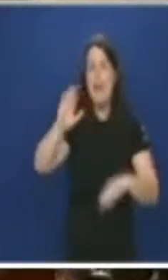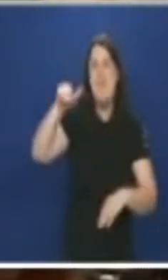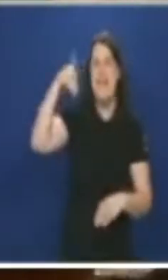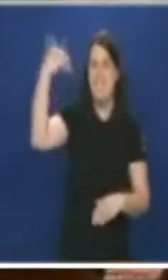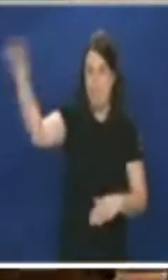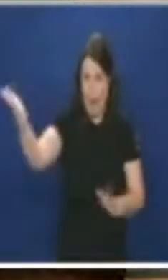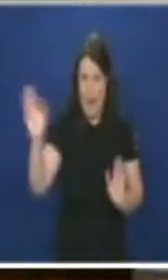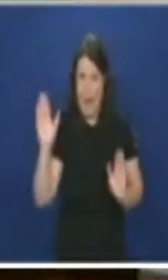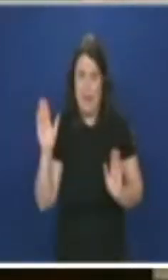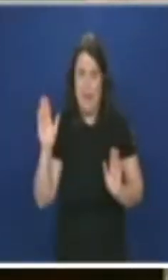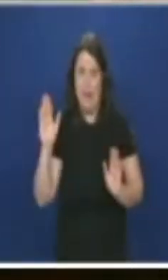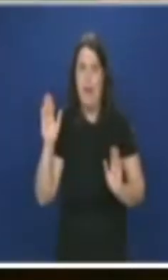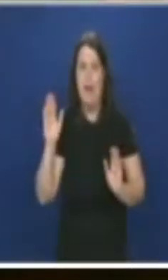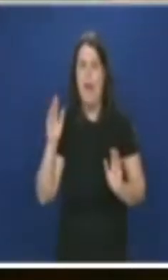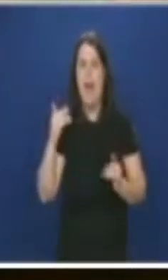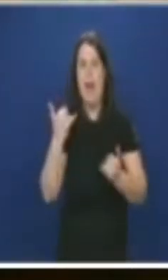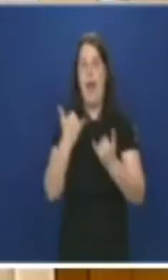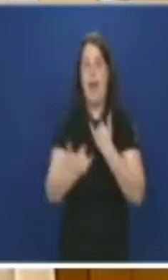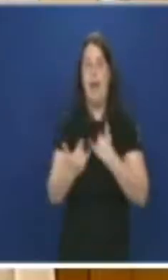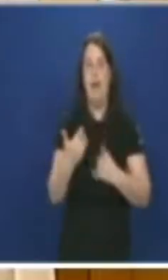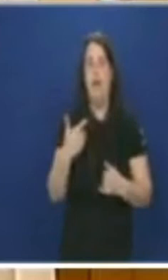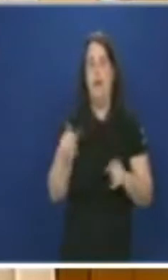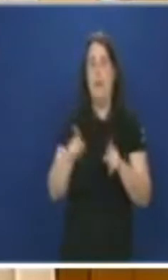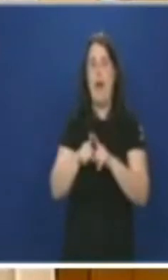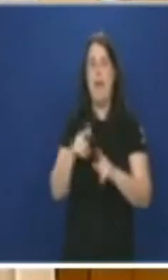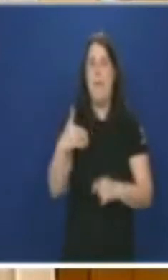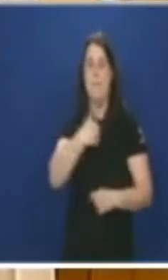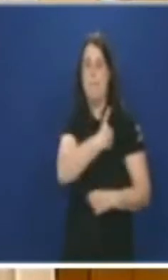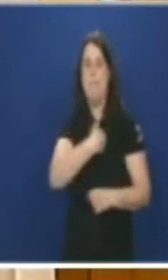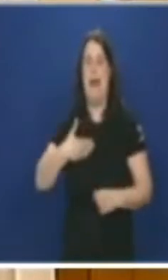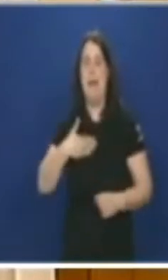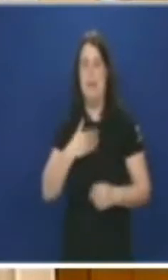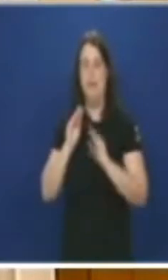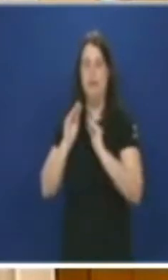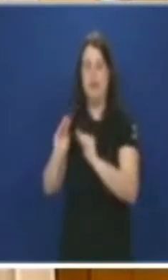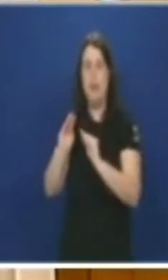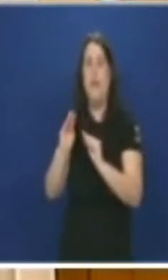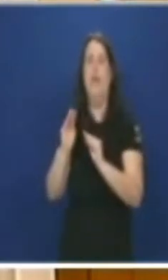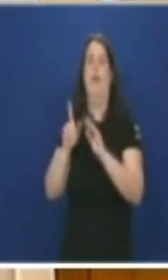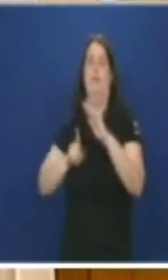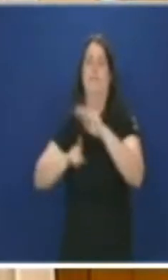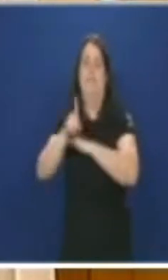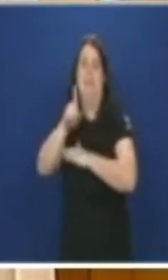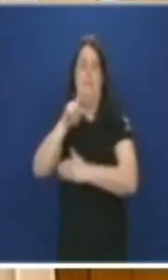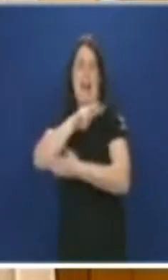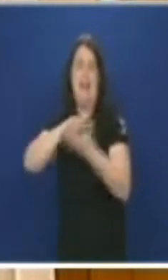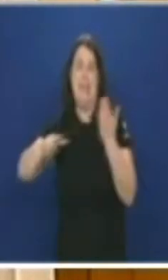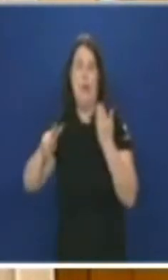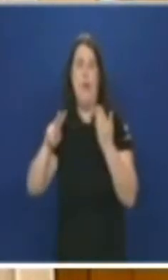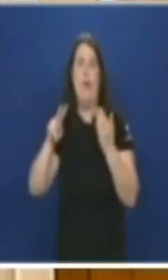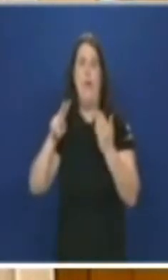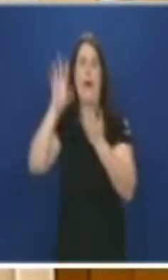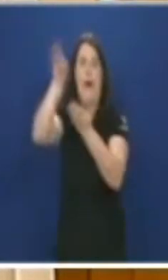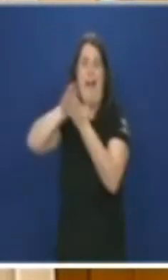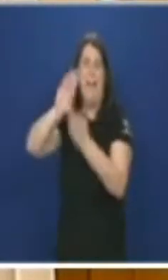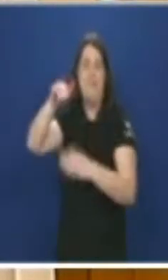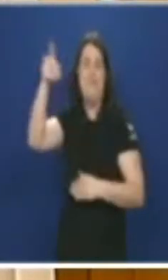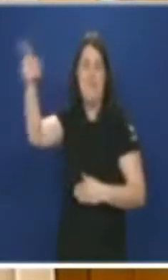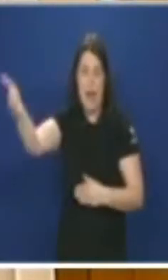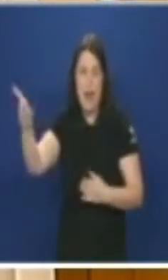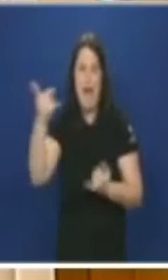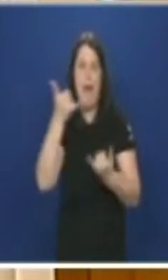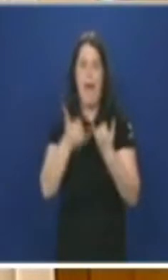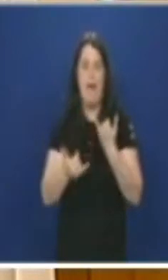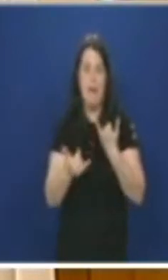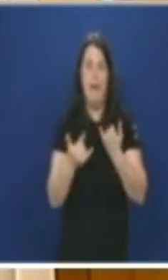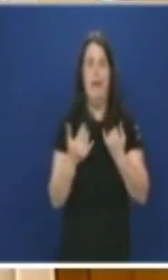de cumplir o seu papel de placenta do desenrolo galego e, acuso